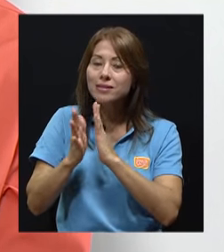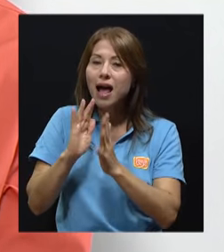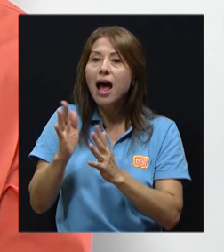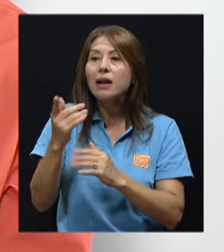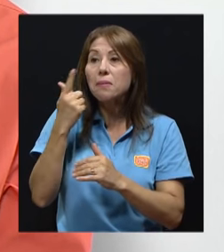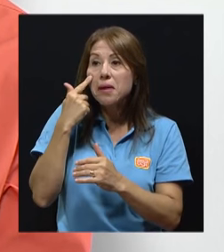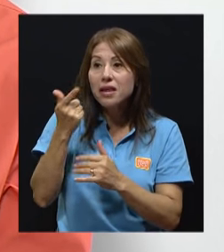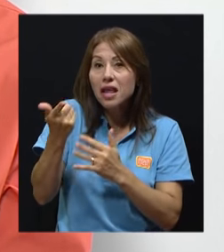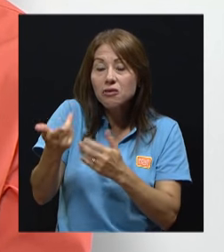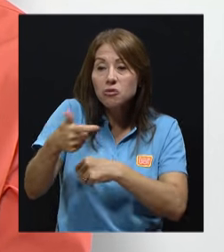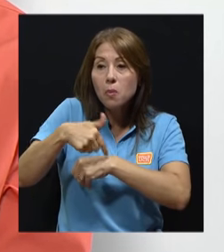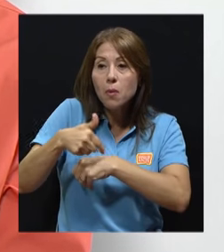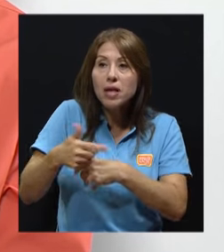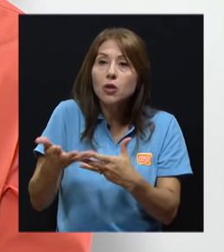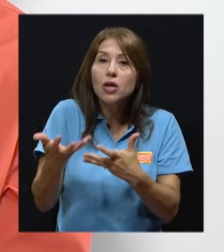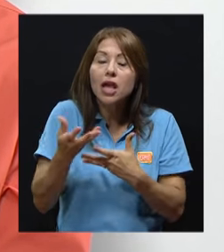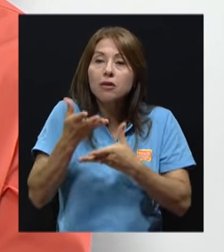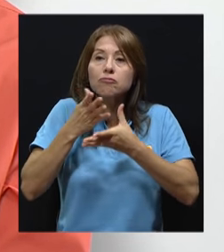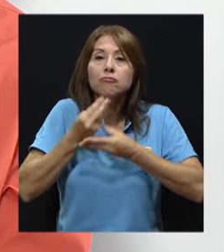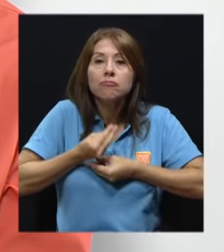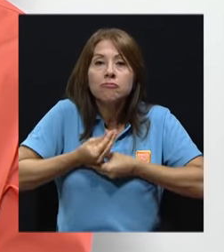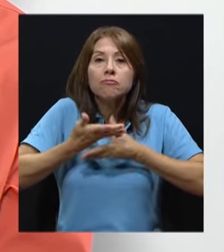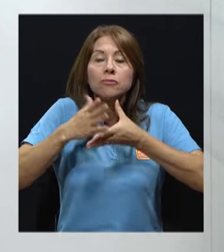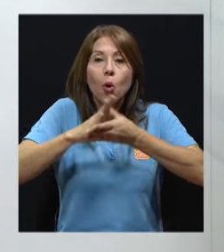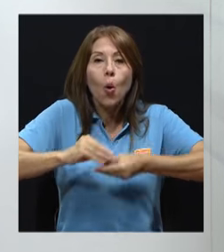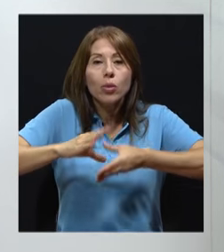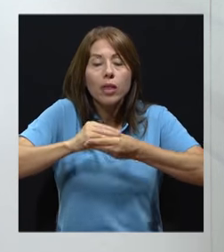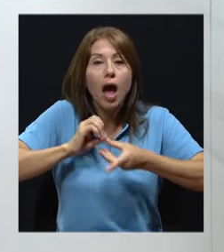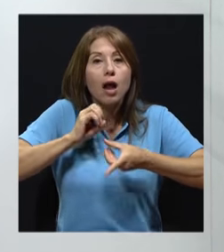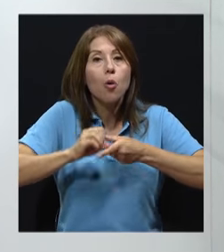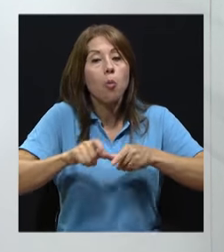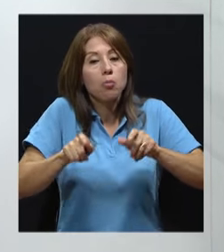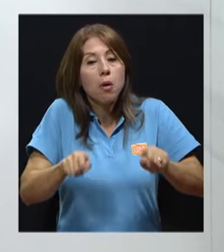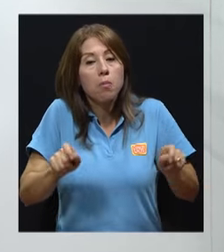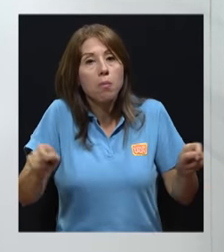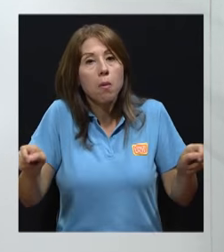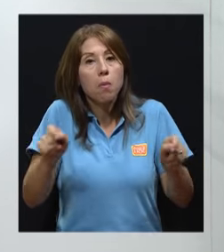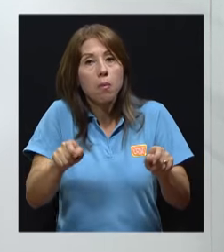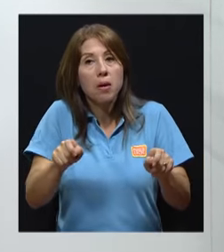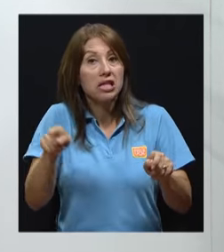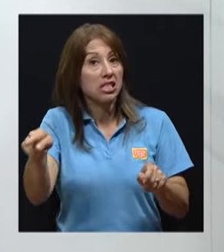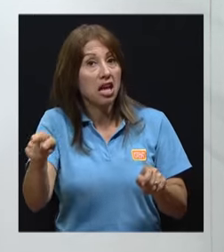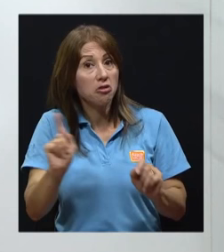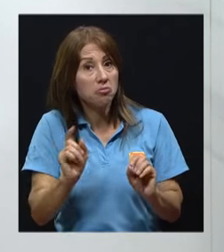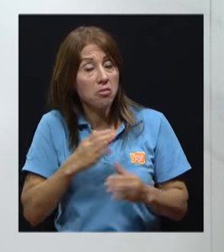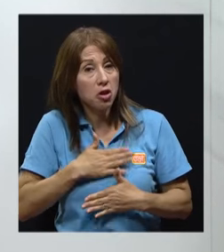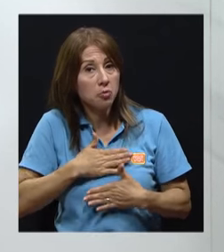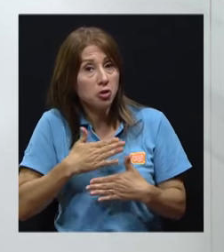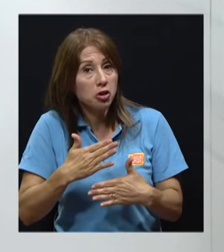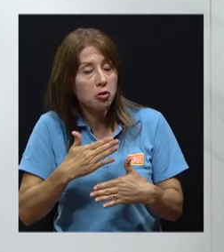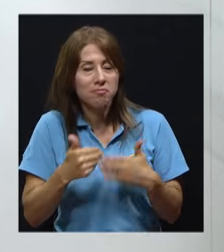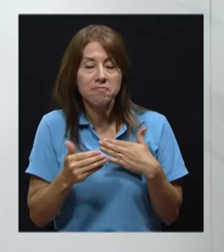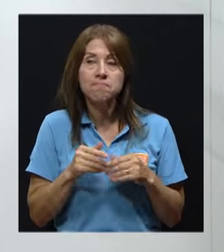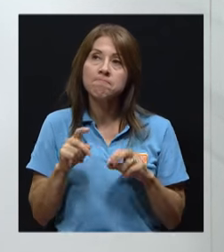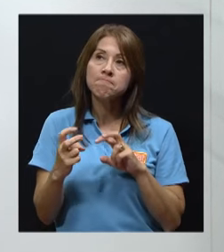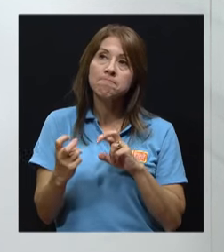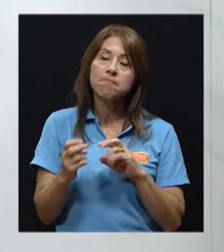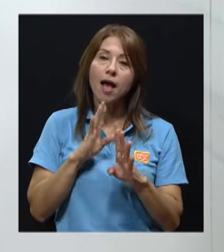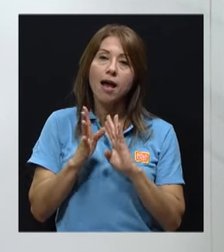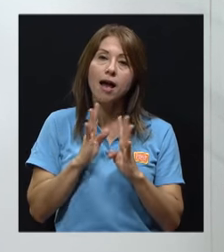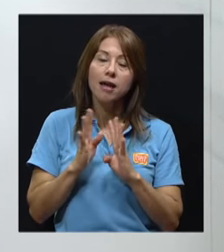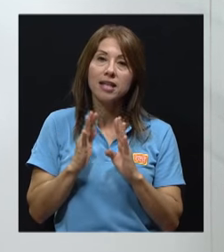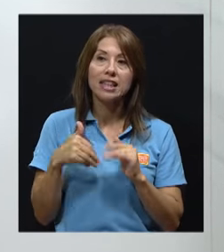momento hay disposición de ejecutar de contar Y si no hay disposición pues conversamos un ratito más y nos vamos